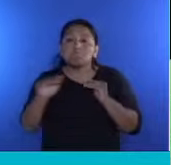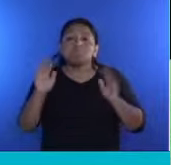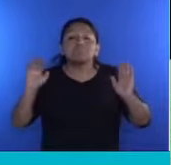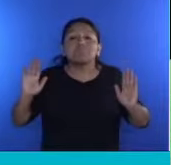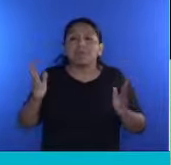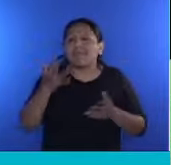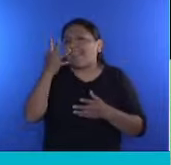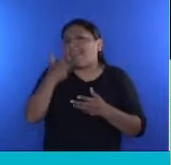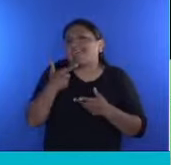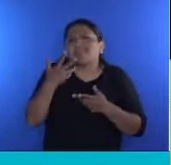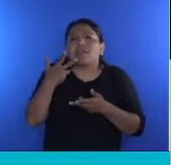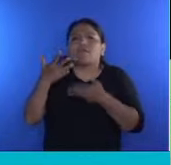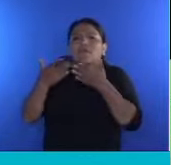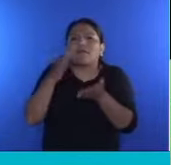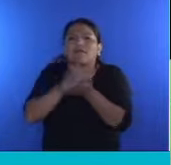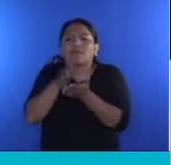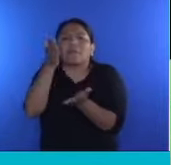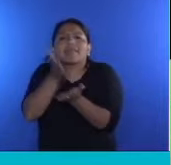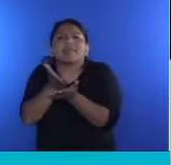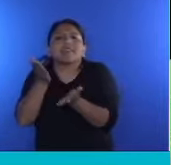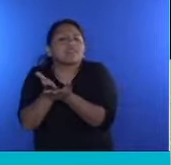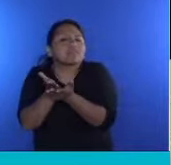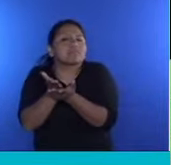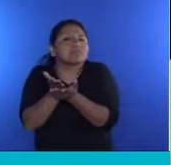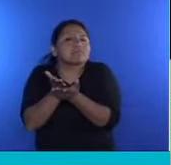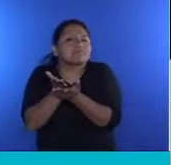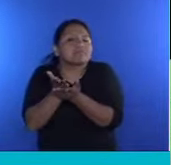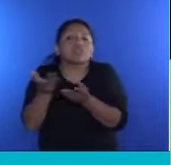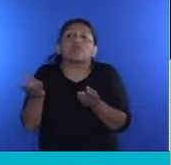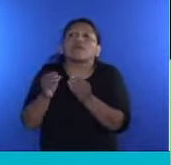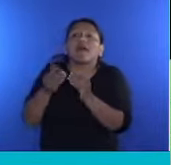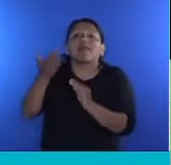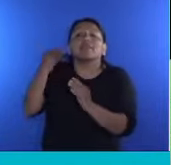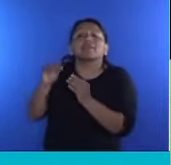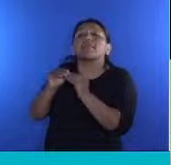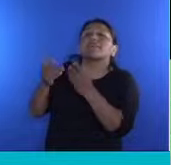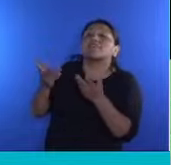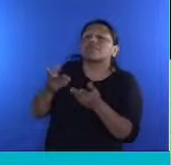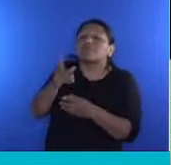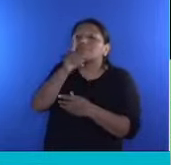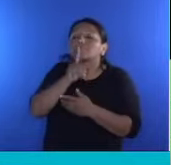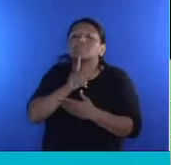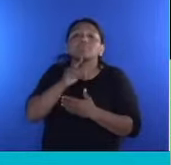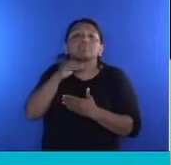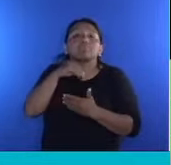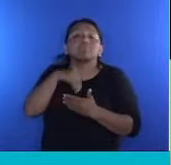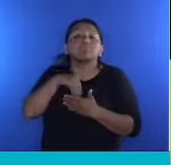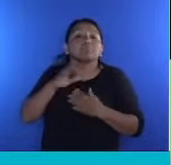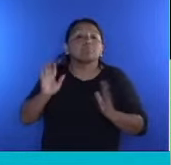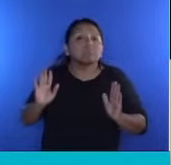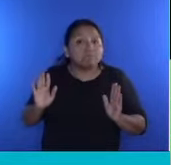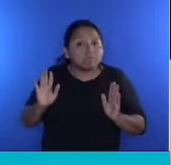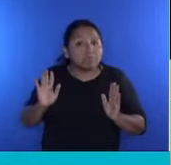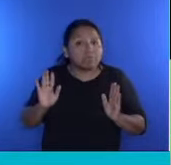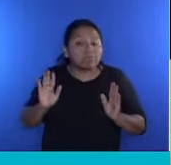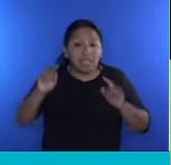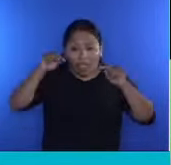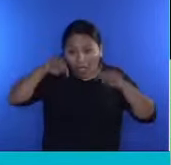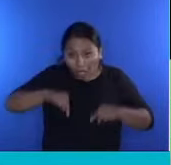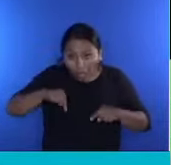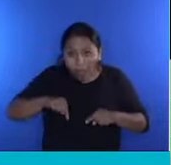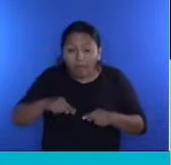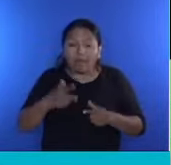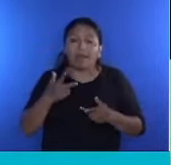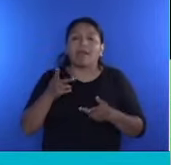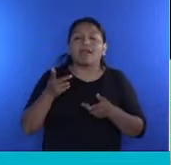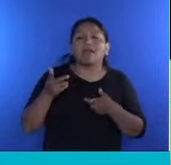derechos, pero en ese caso, ¿qué pasó? Se callaron todos. Y ahora son los paladines de la